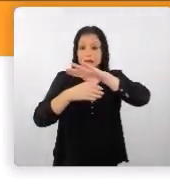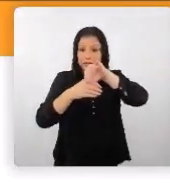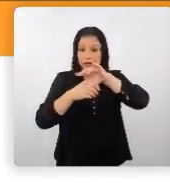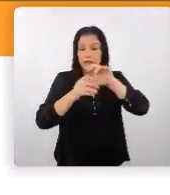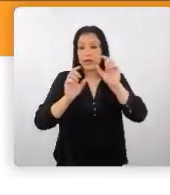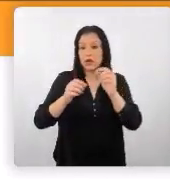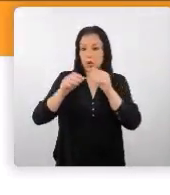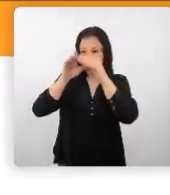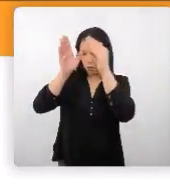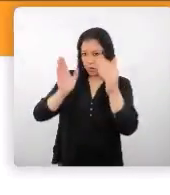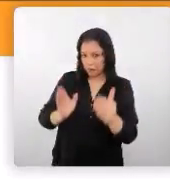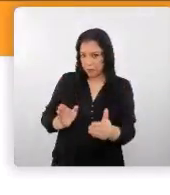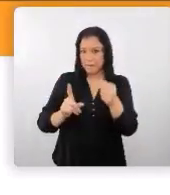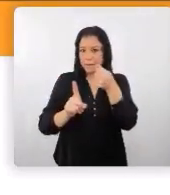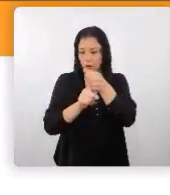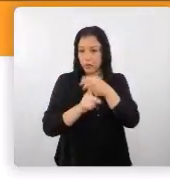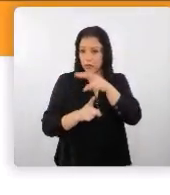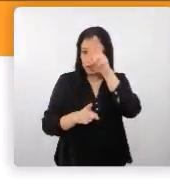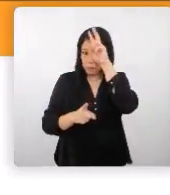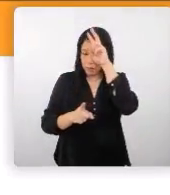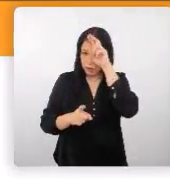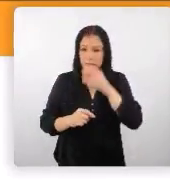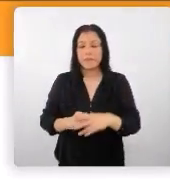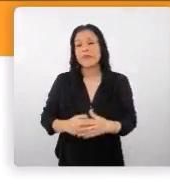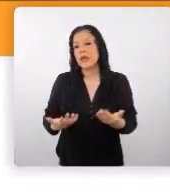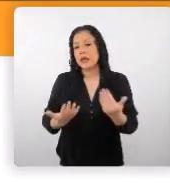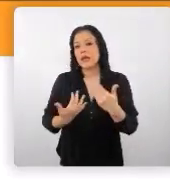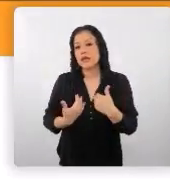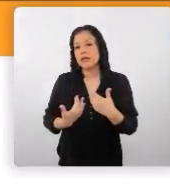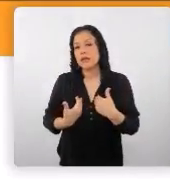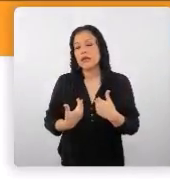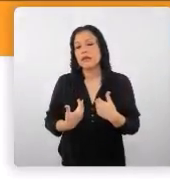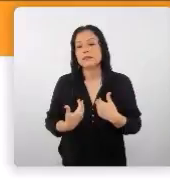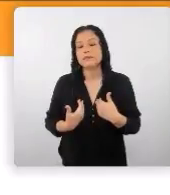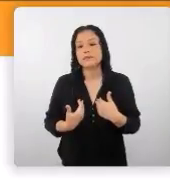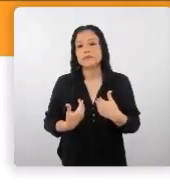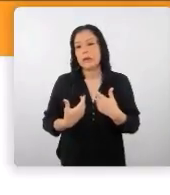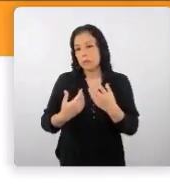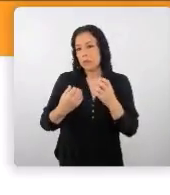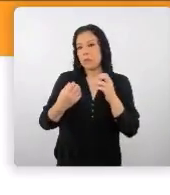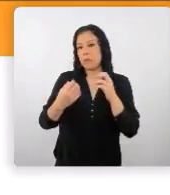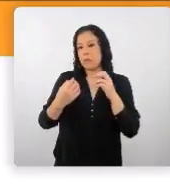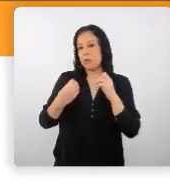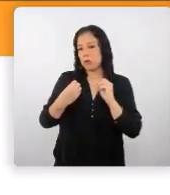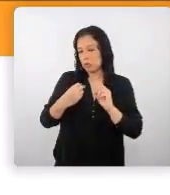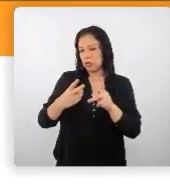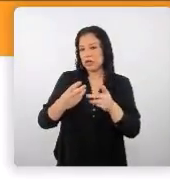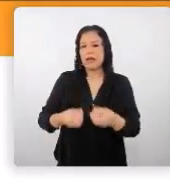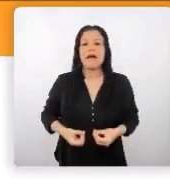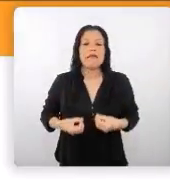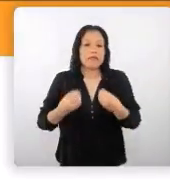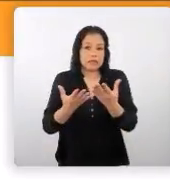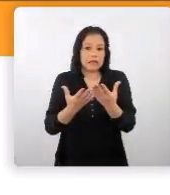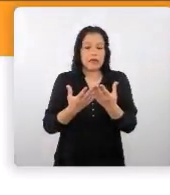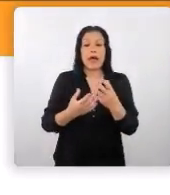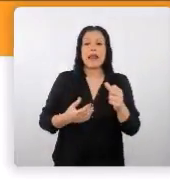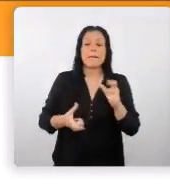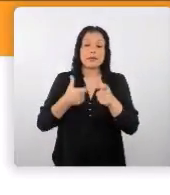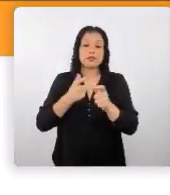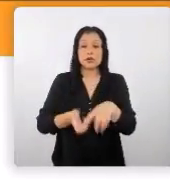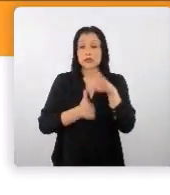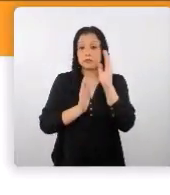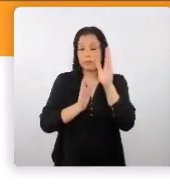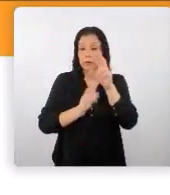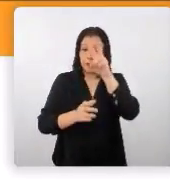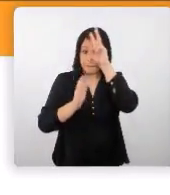stand país. Y pues tiene la opción, brinda la opción a los coexpositores